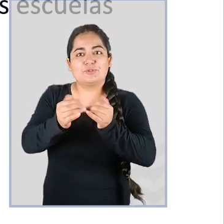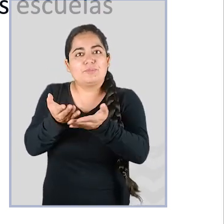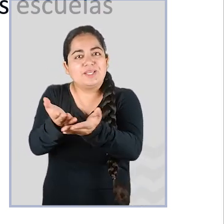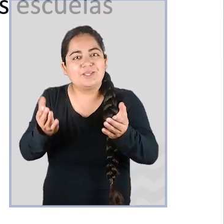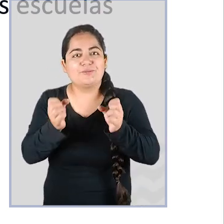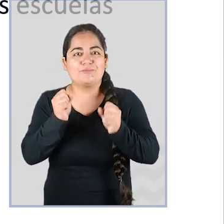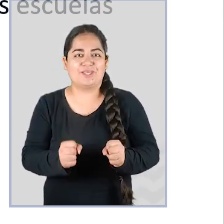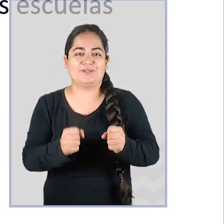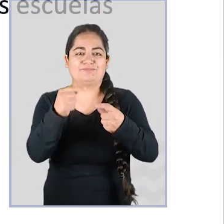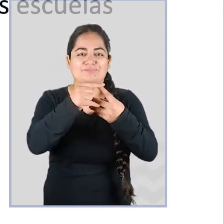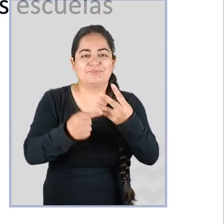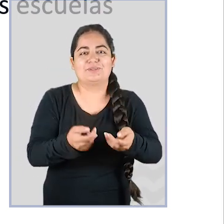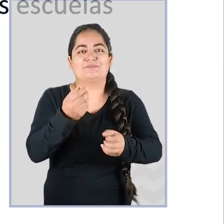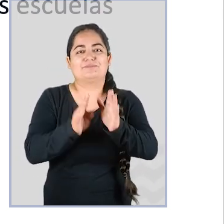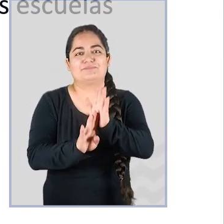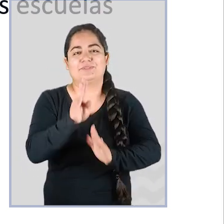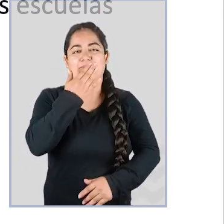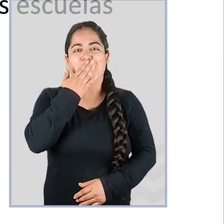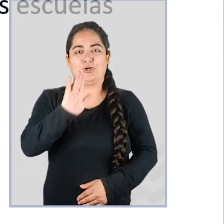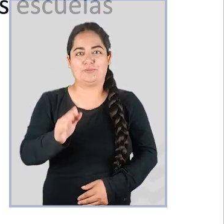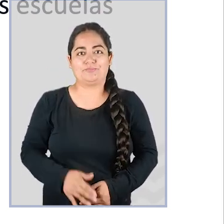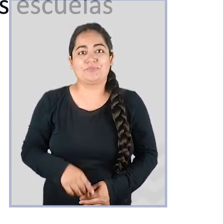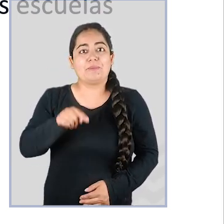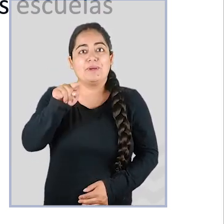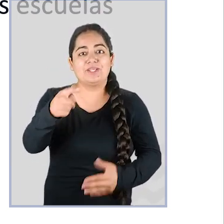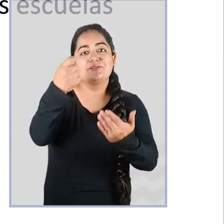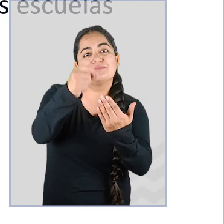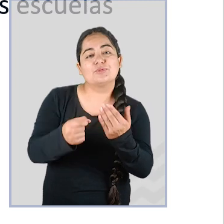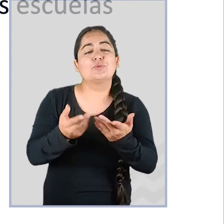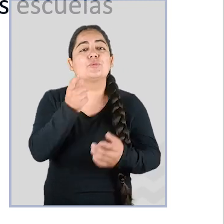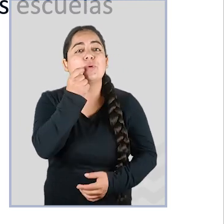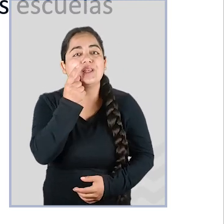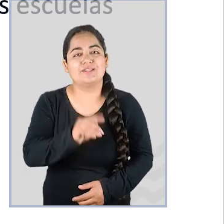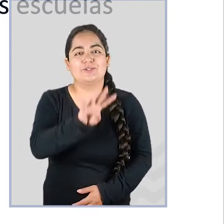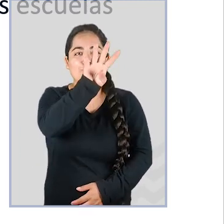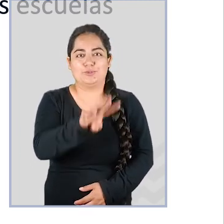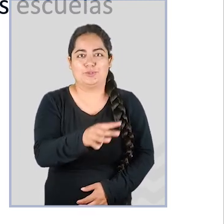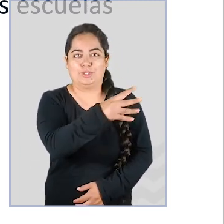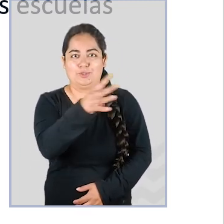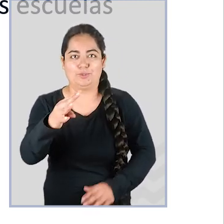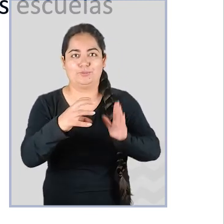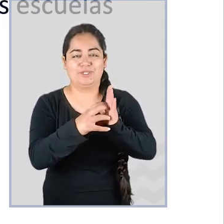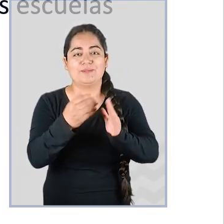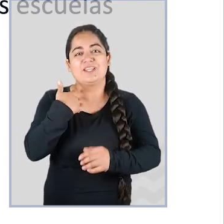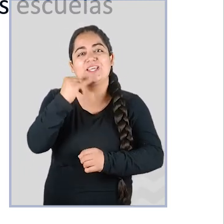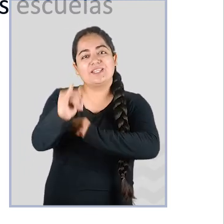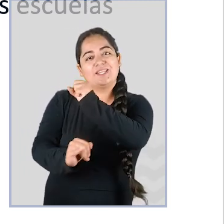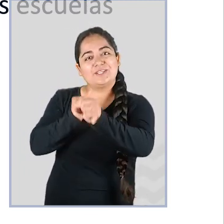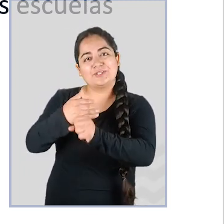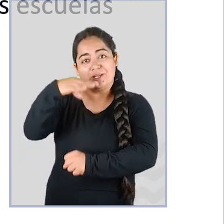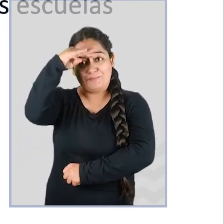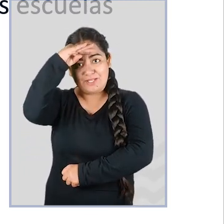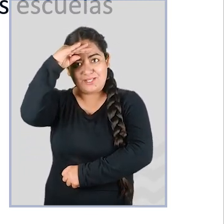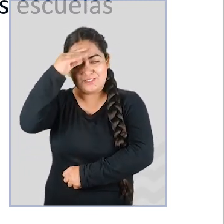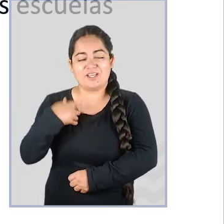mejorar en esta área. Para desarrollar esta medición nos basamos en el currículum y en experiencias internacionales y